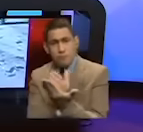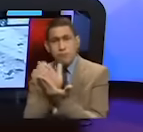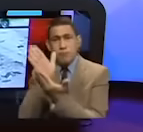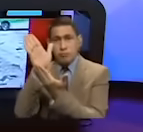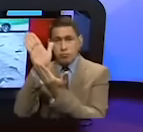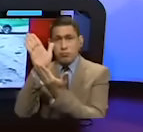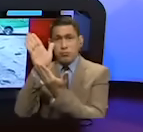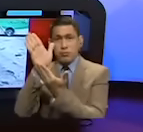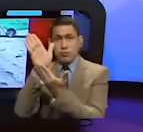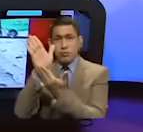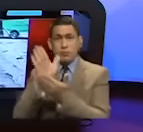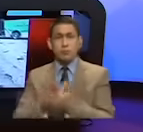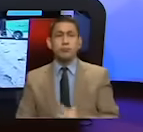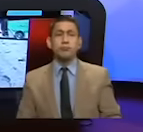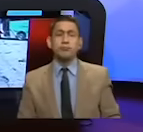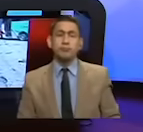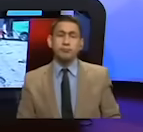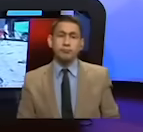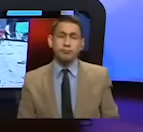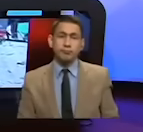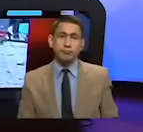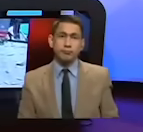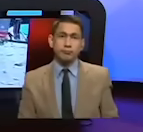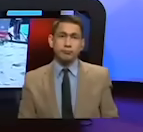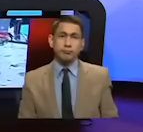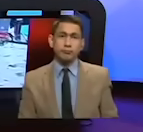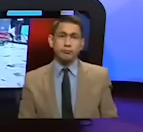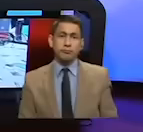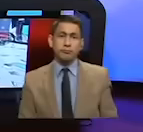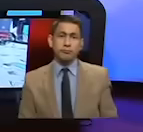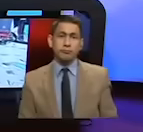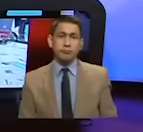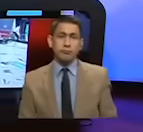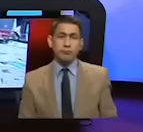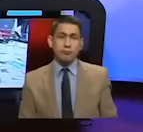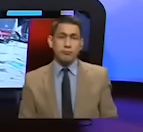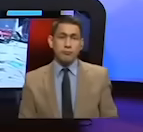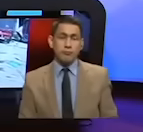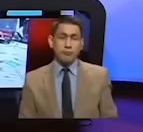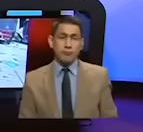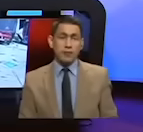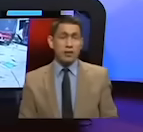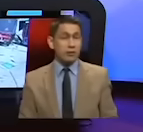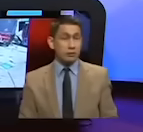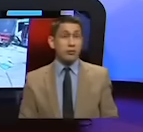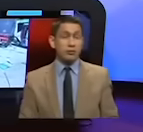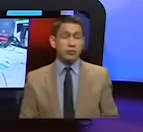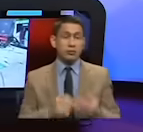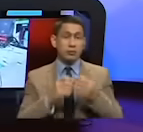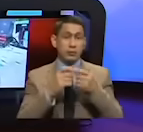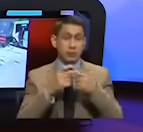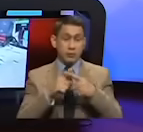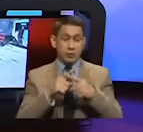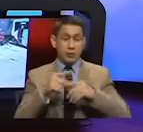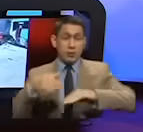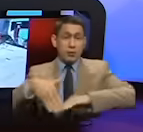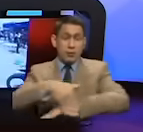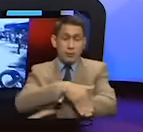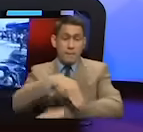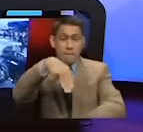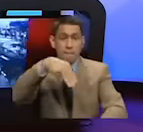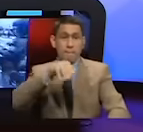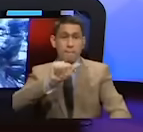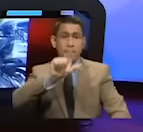de tomar para evitar precisamente este trancón, no hay cómo circular por el, obviamente por el sitio, son en la avenida